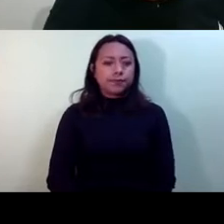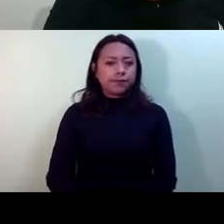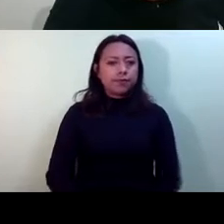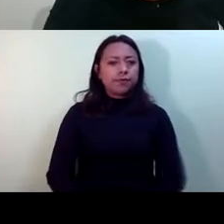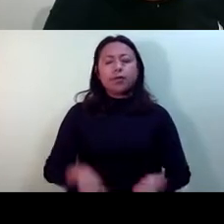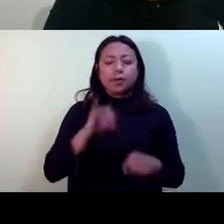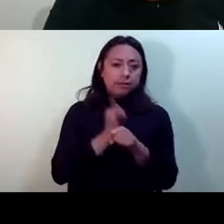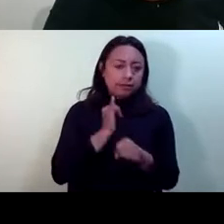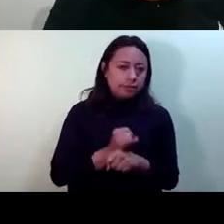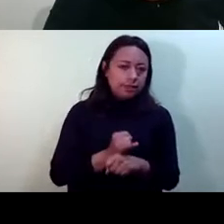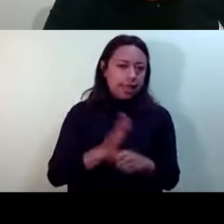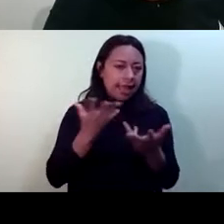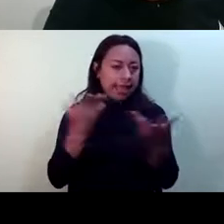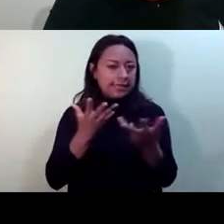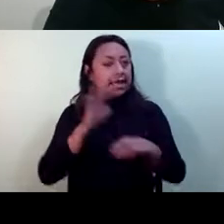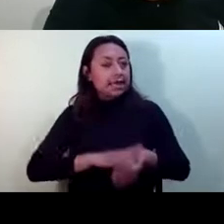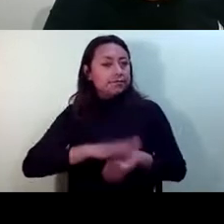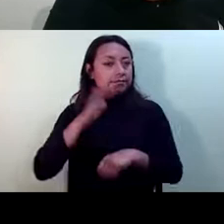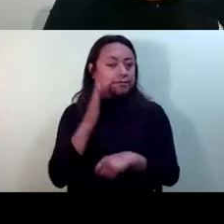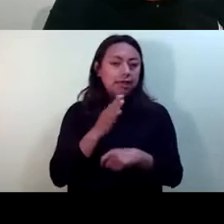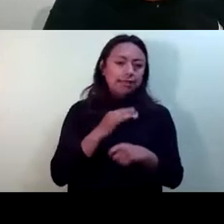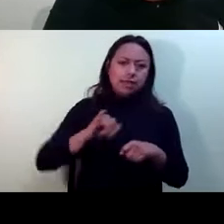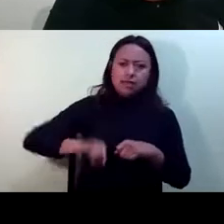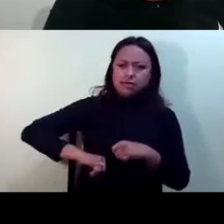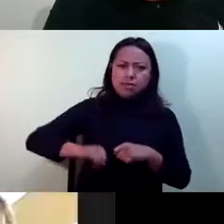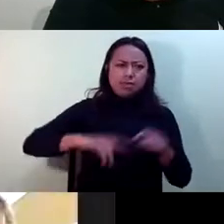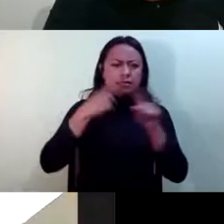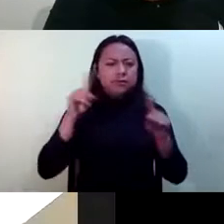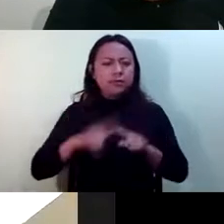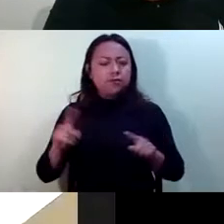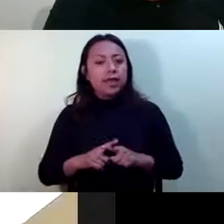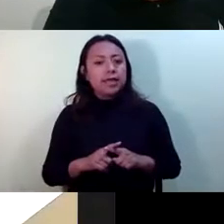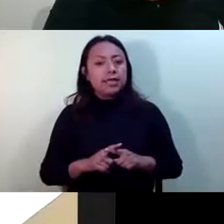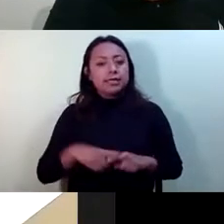general por encima de cualquier interés particular,